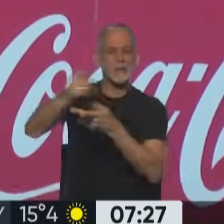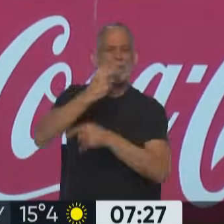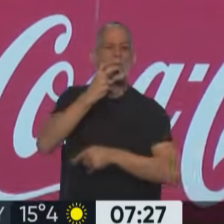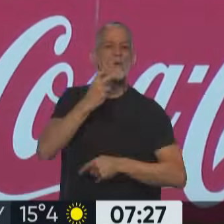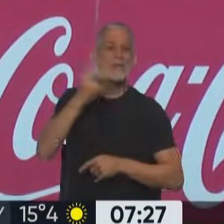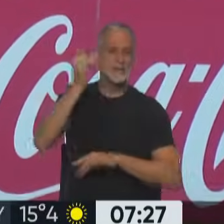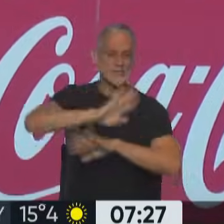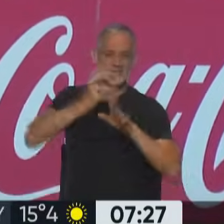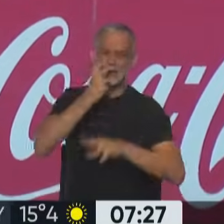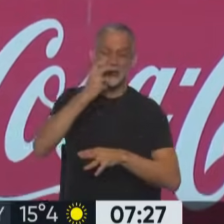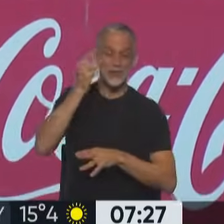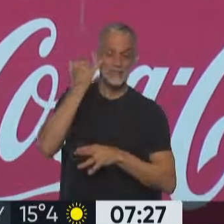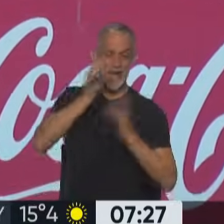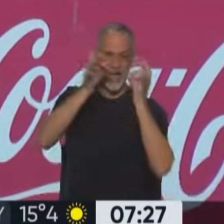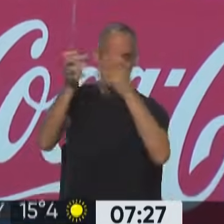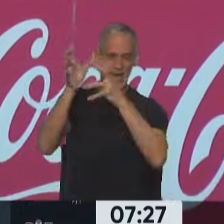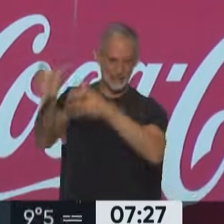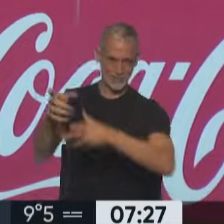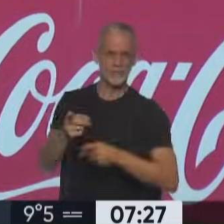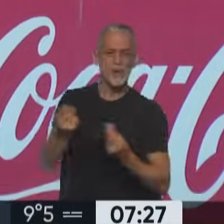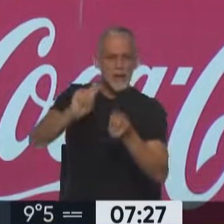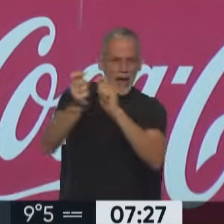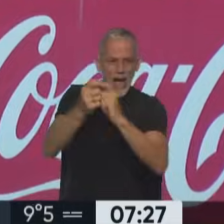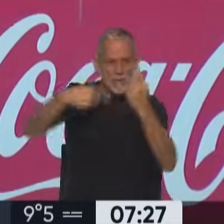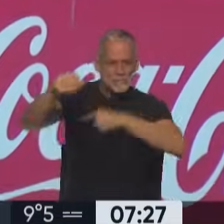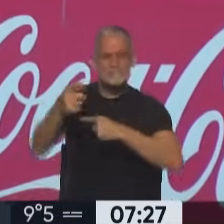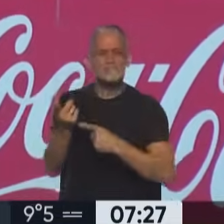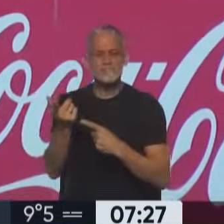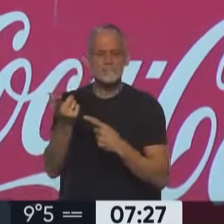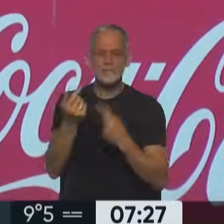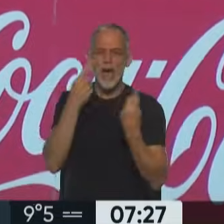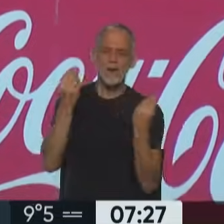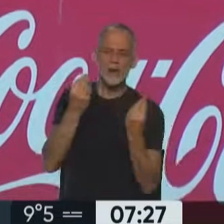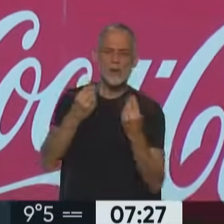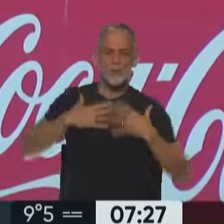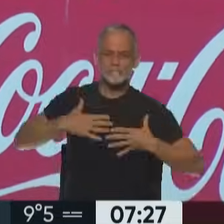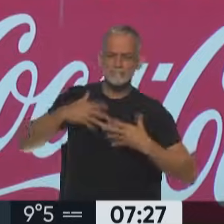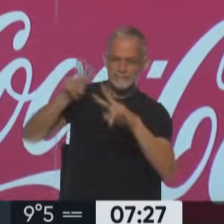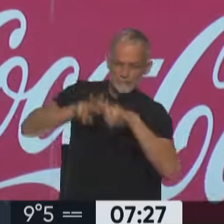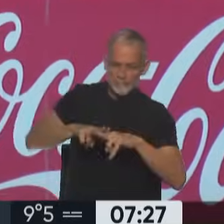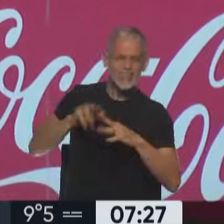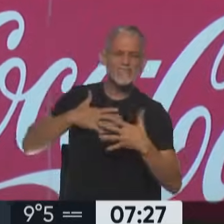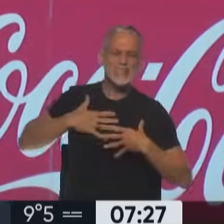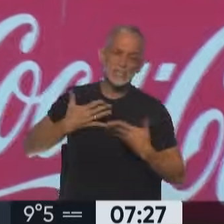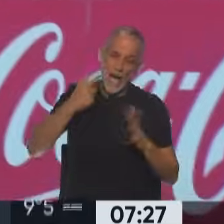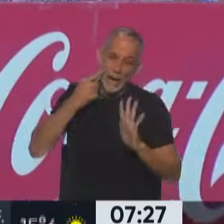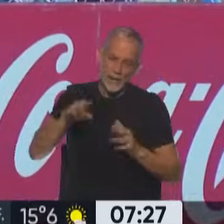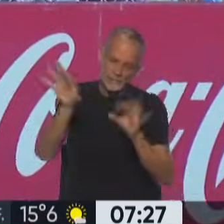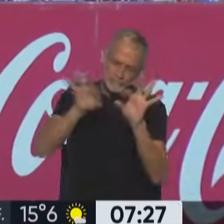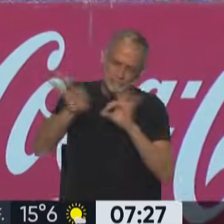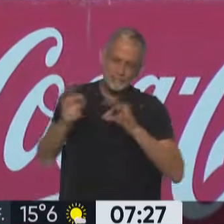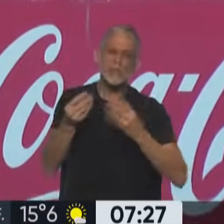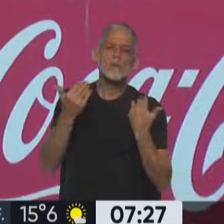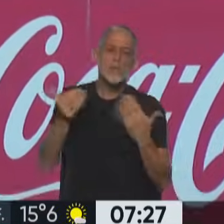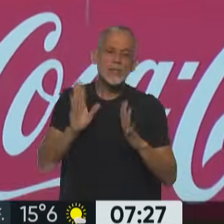plantel, con Lionel Scaloni, obviamente. En cuanto a las modificaciones, tienen que revisar cómo está de estado cada uno, pero se entiende que